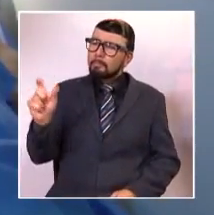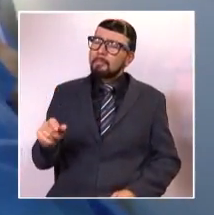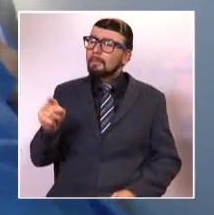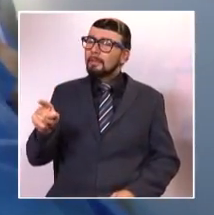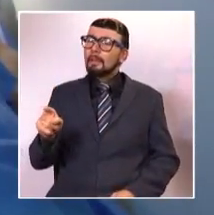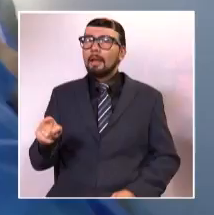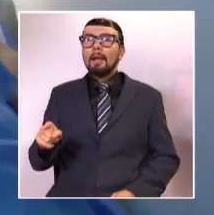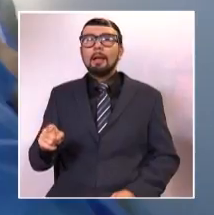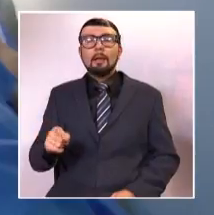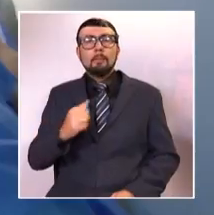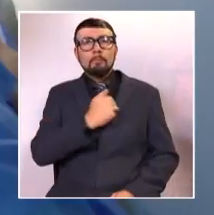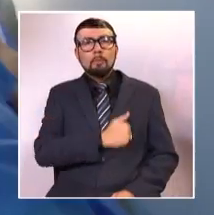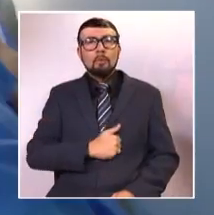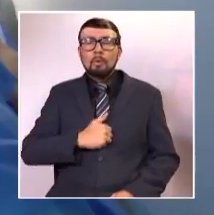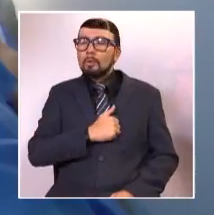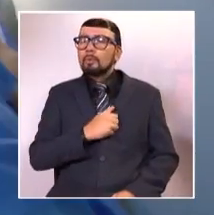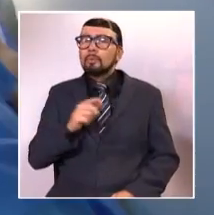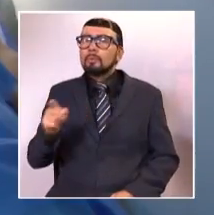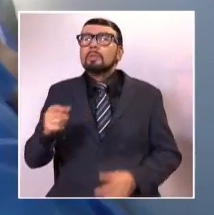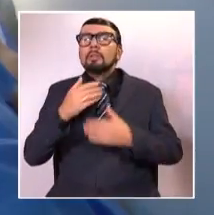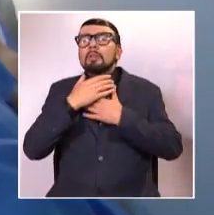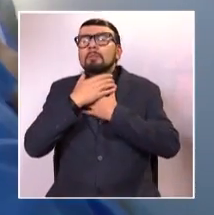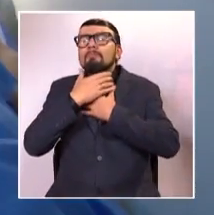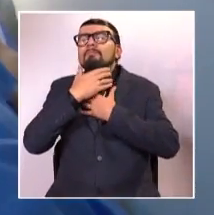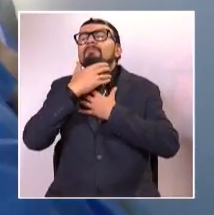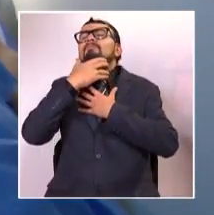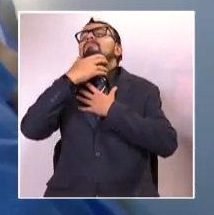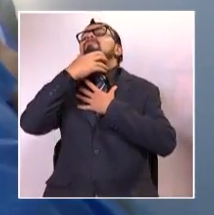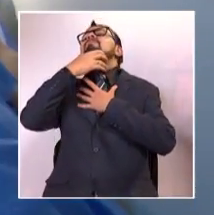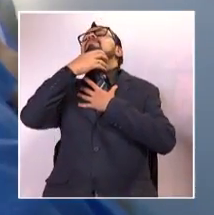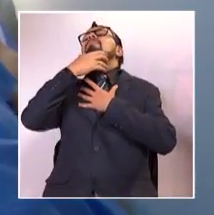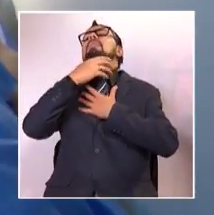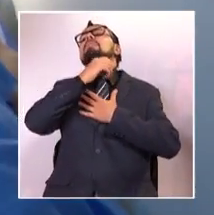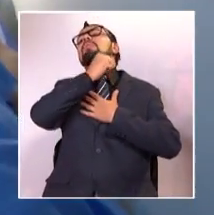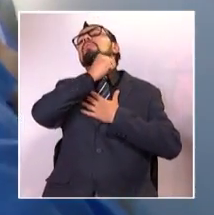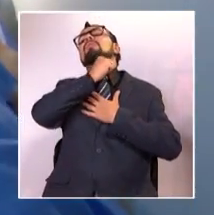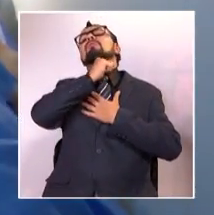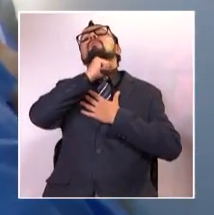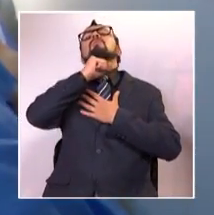va a estirar el cuello hacia arriba.